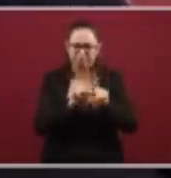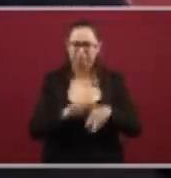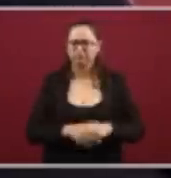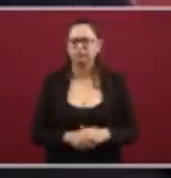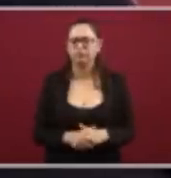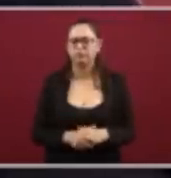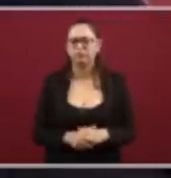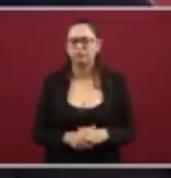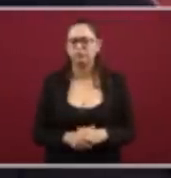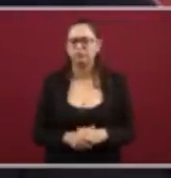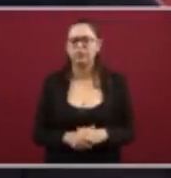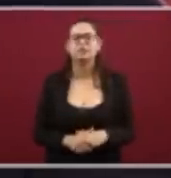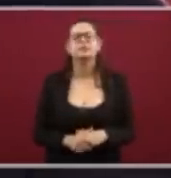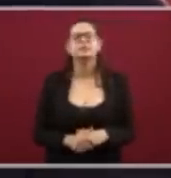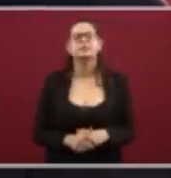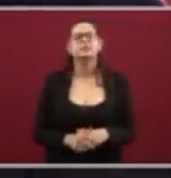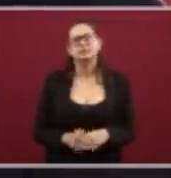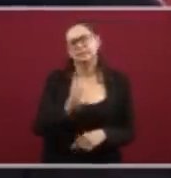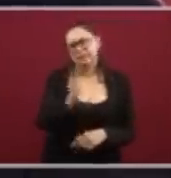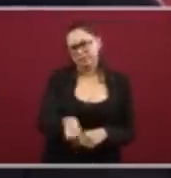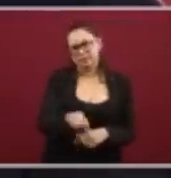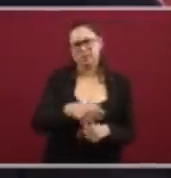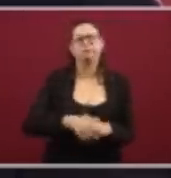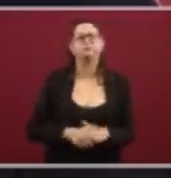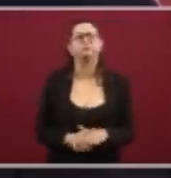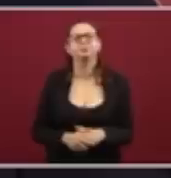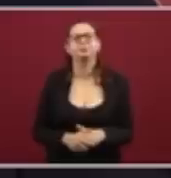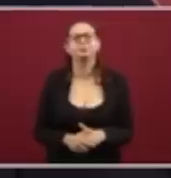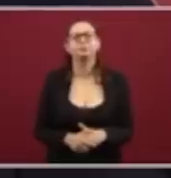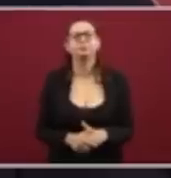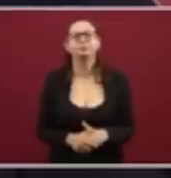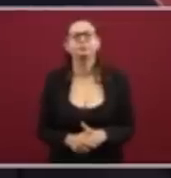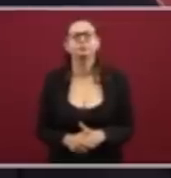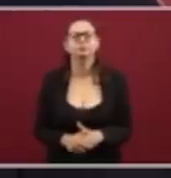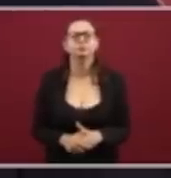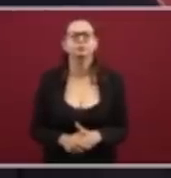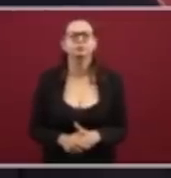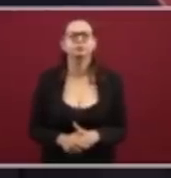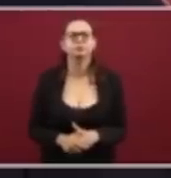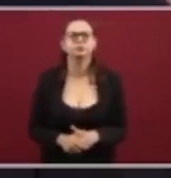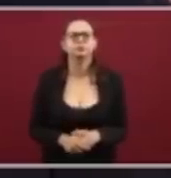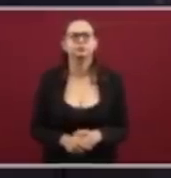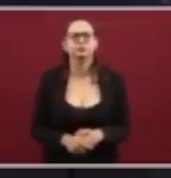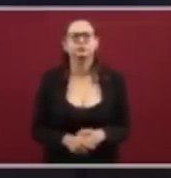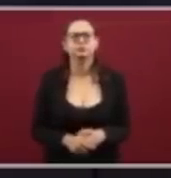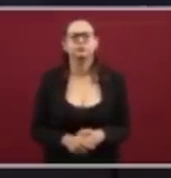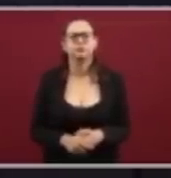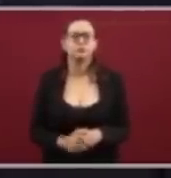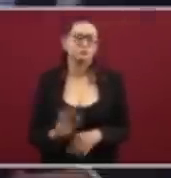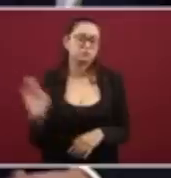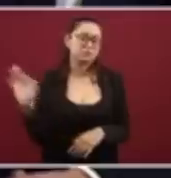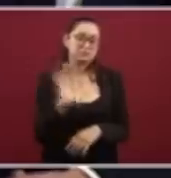esto es si sé optar